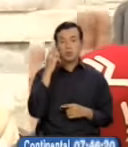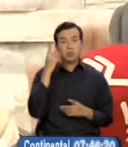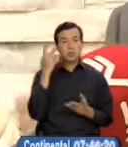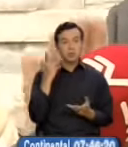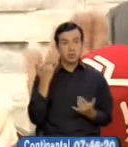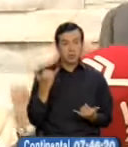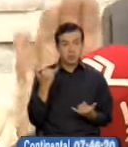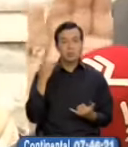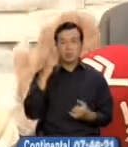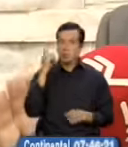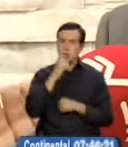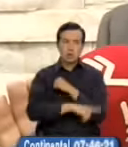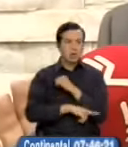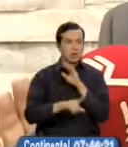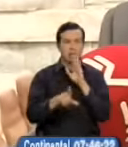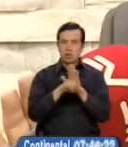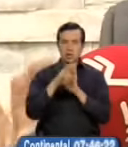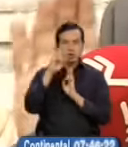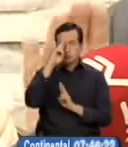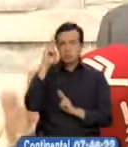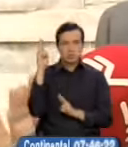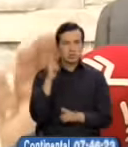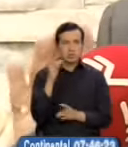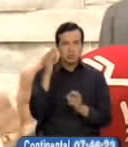aquí tiene que aplicarse la ley.